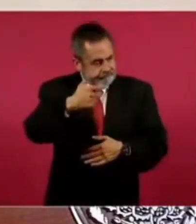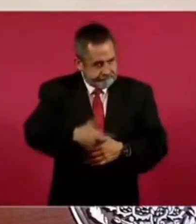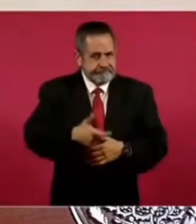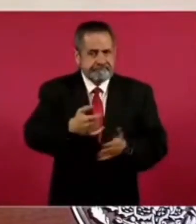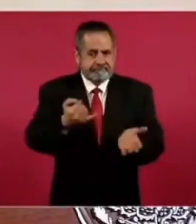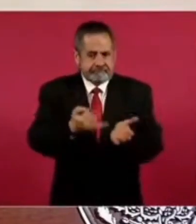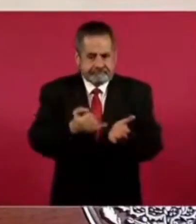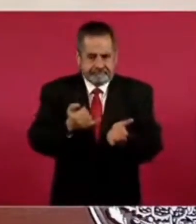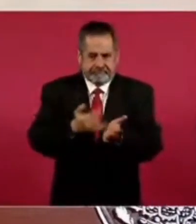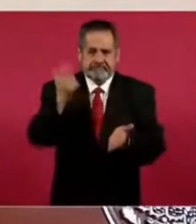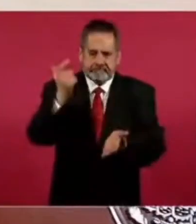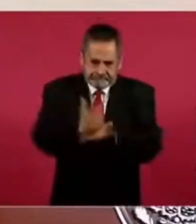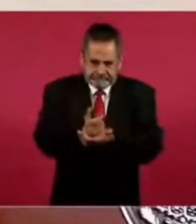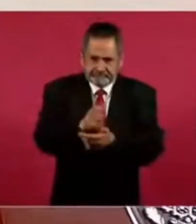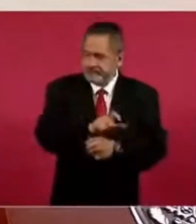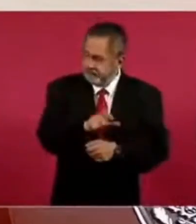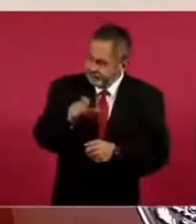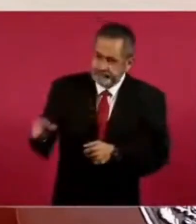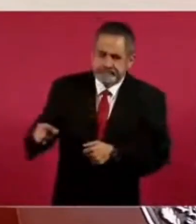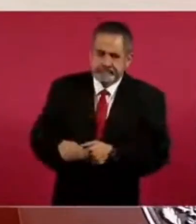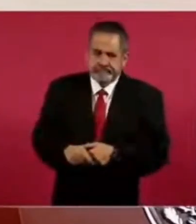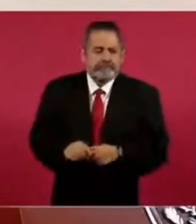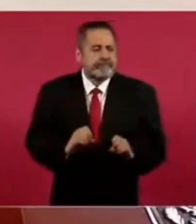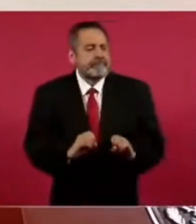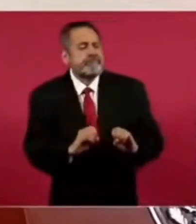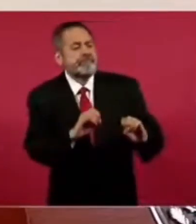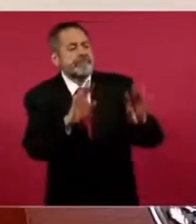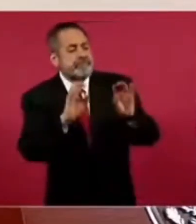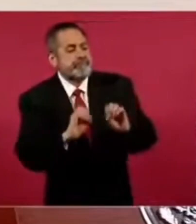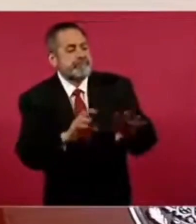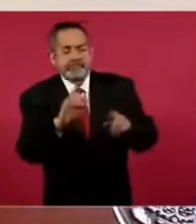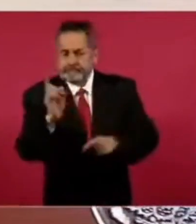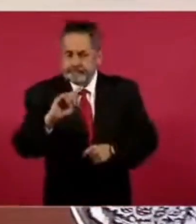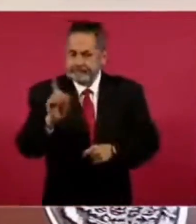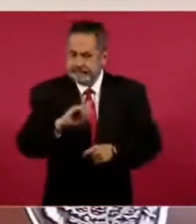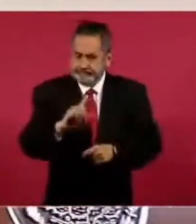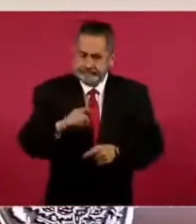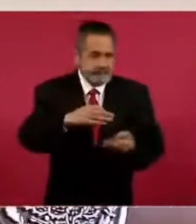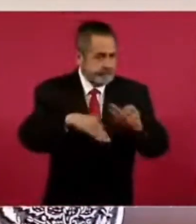ahora no hay esos privilegios. Y repito,